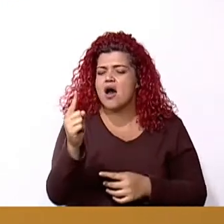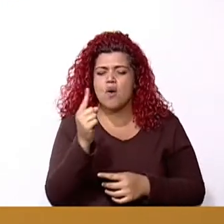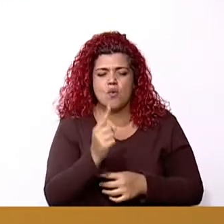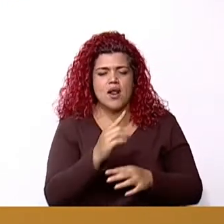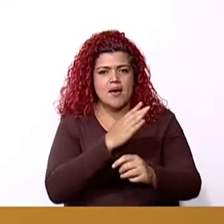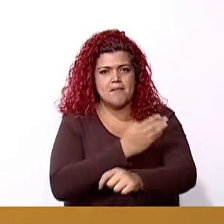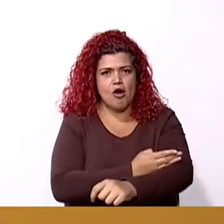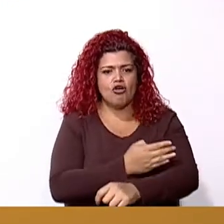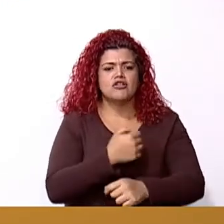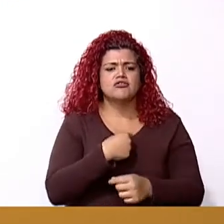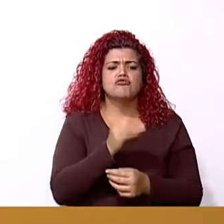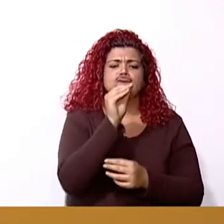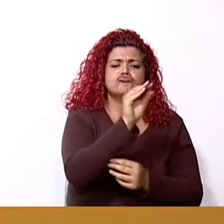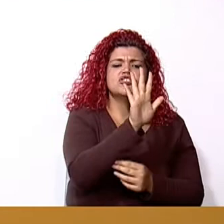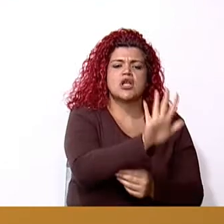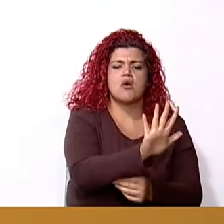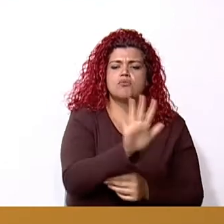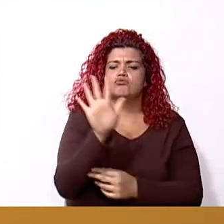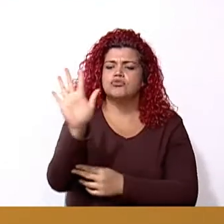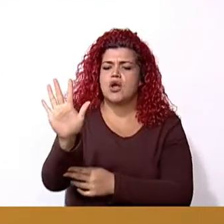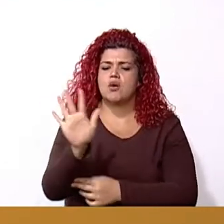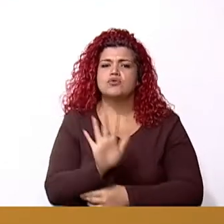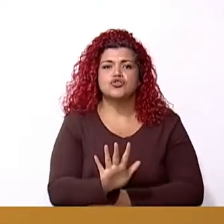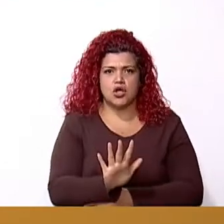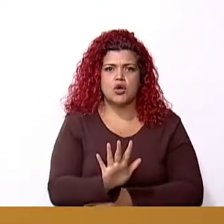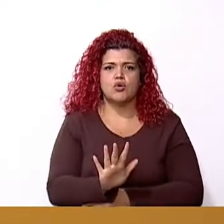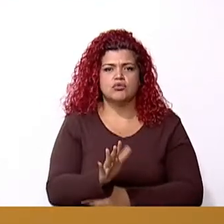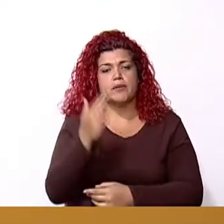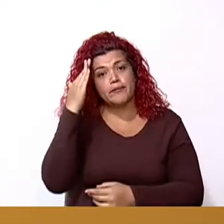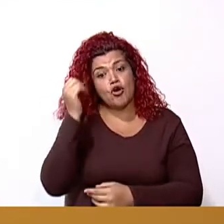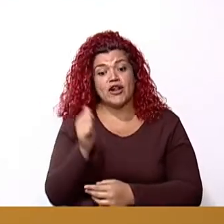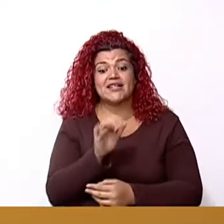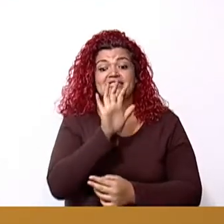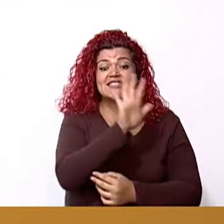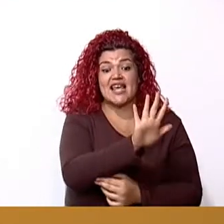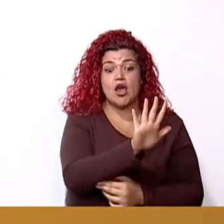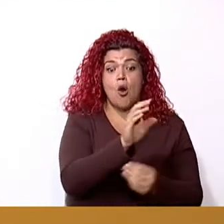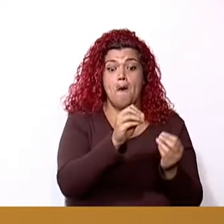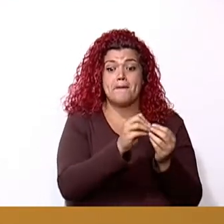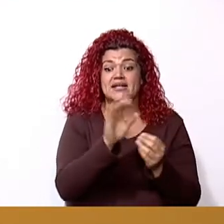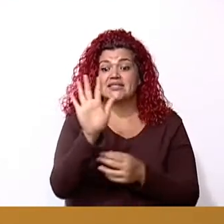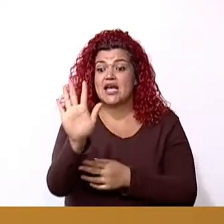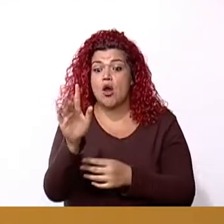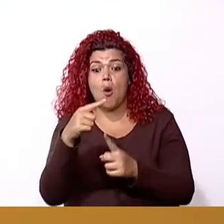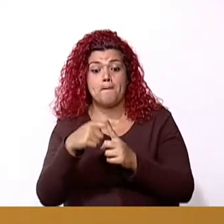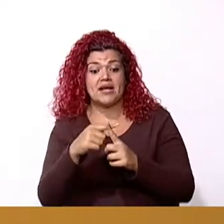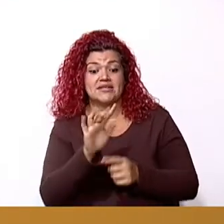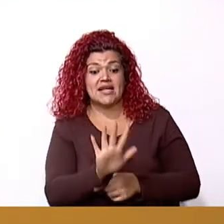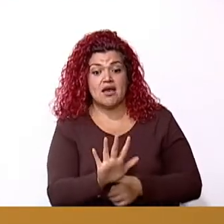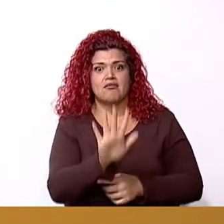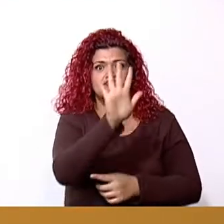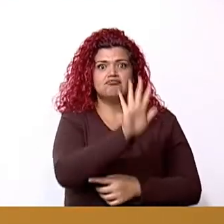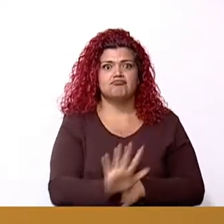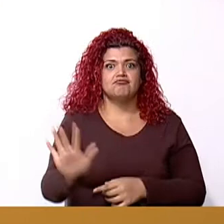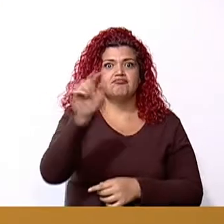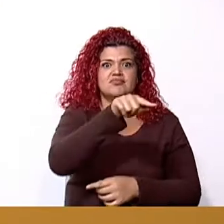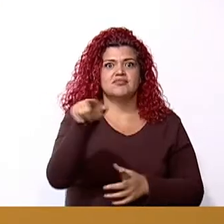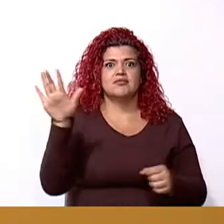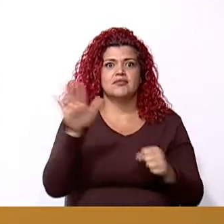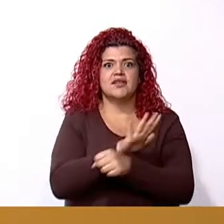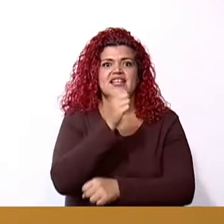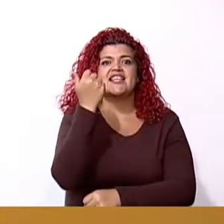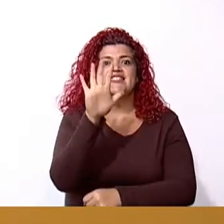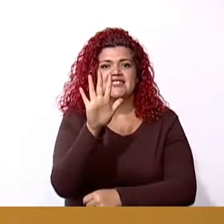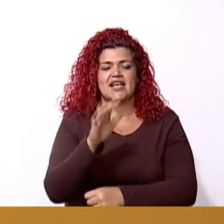botas coloqué 5 chocolates, porque 5 más 5 más 5 son 15.